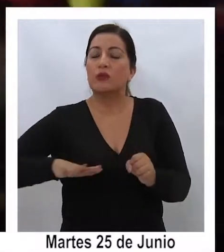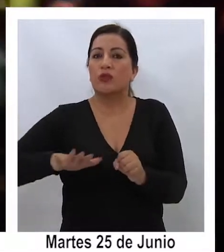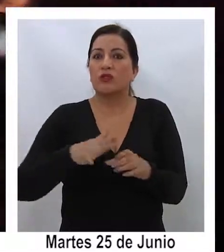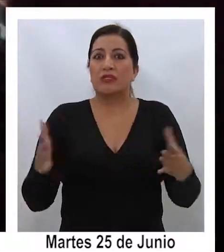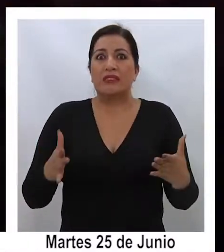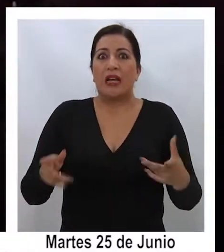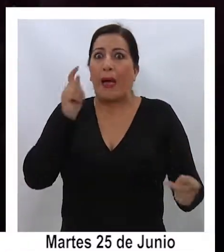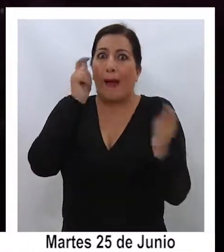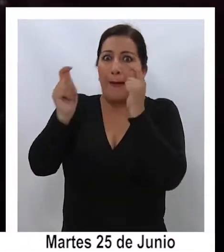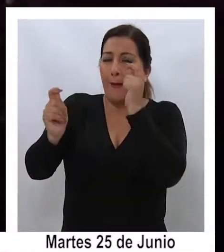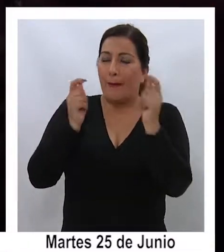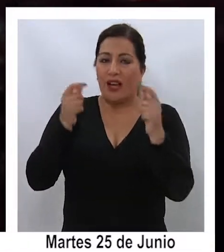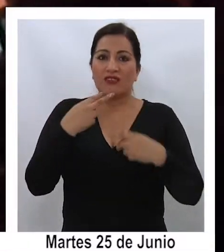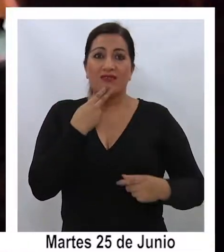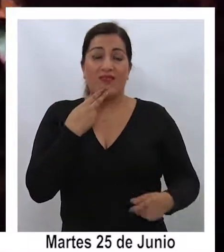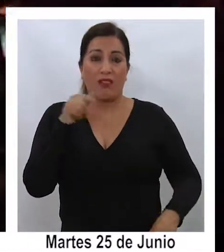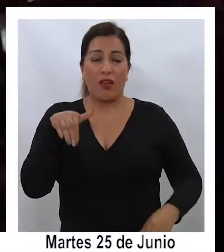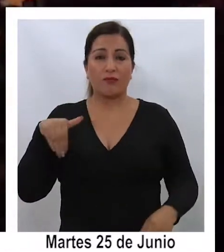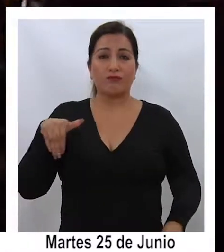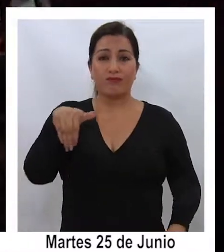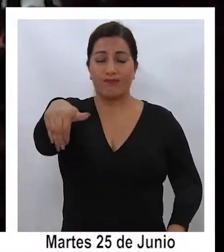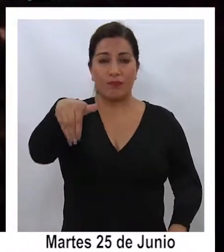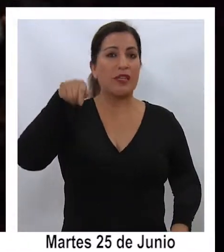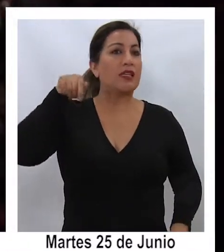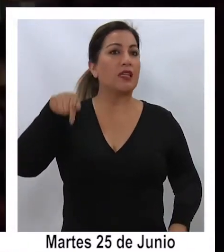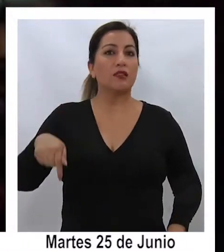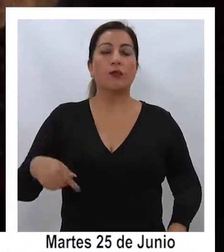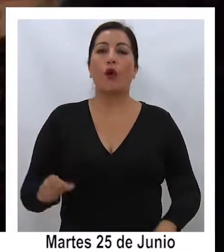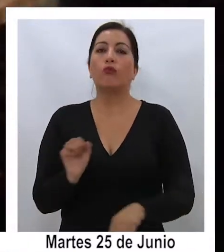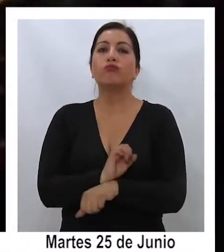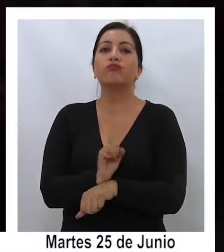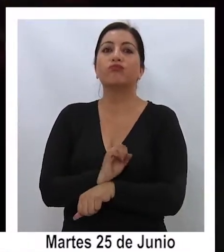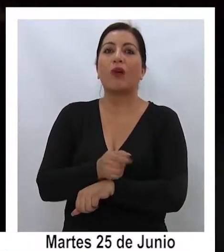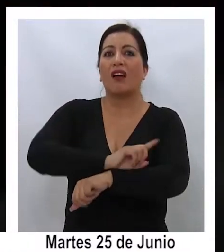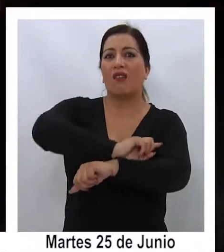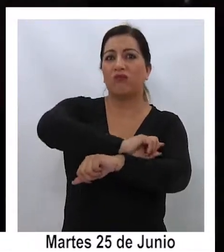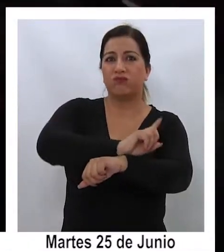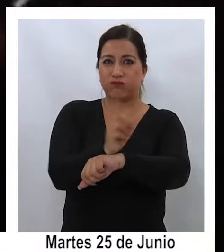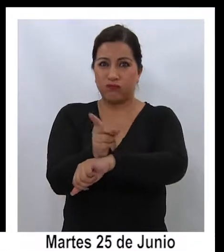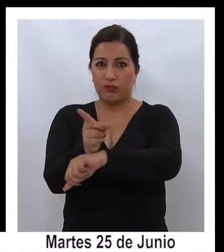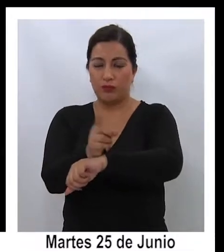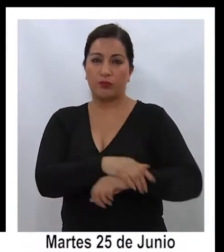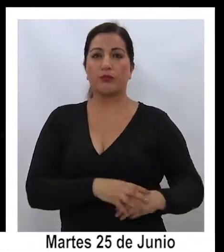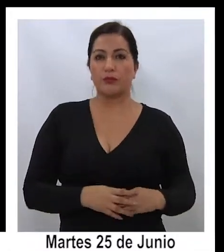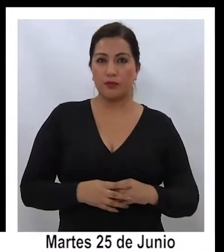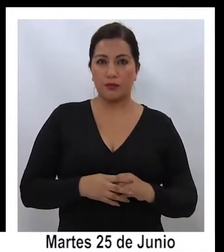terror que vivieron los ocupantes del vehículo, que era conducido a exceso de velocidad.